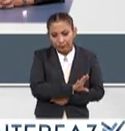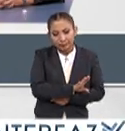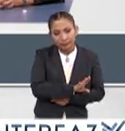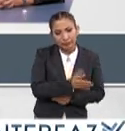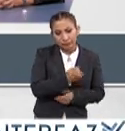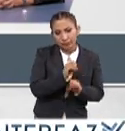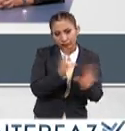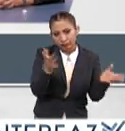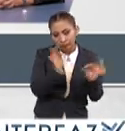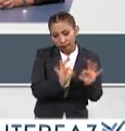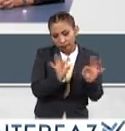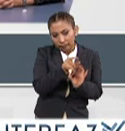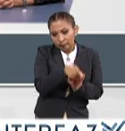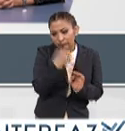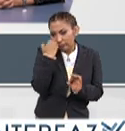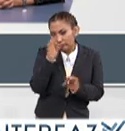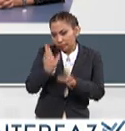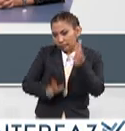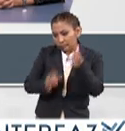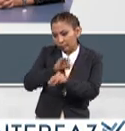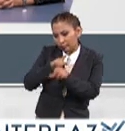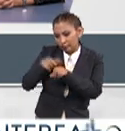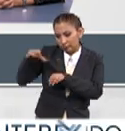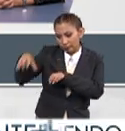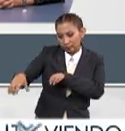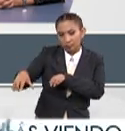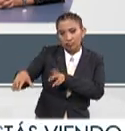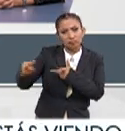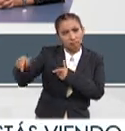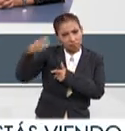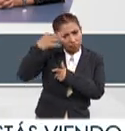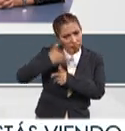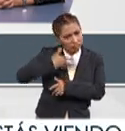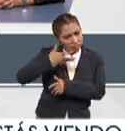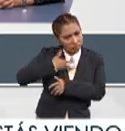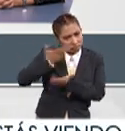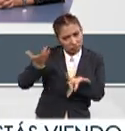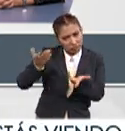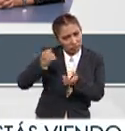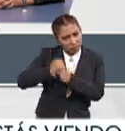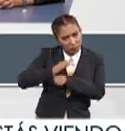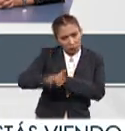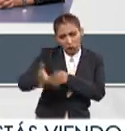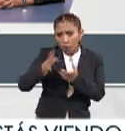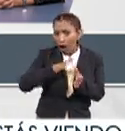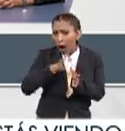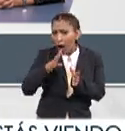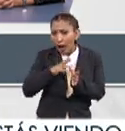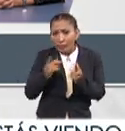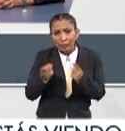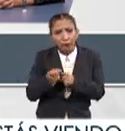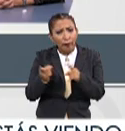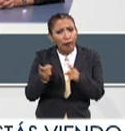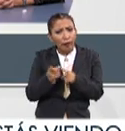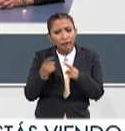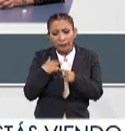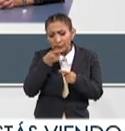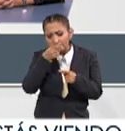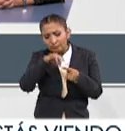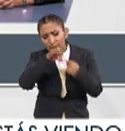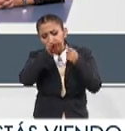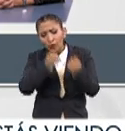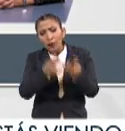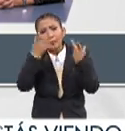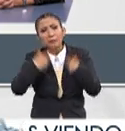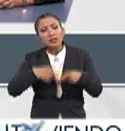y obviamente la importancia de la Escuela Normal de Especialización, ¿usted tiene los datos o existen datos donde nos indiquen